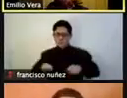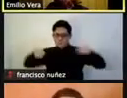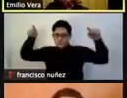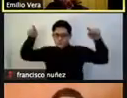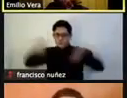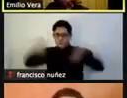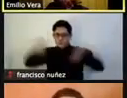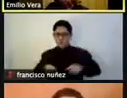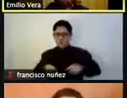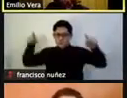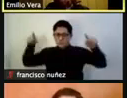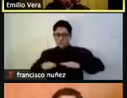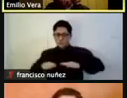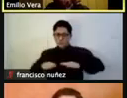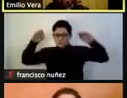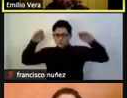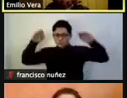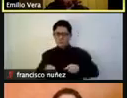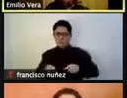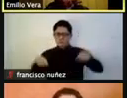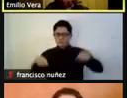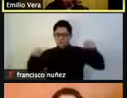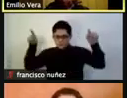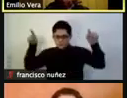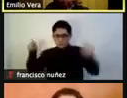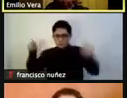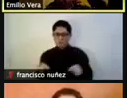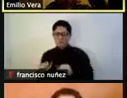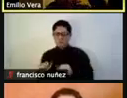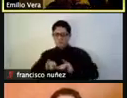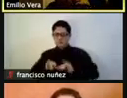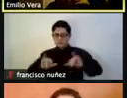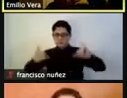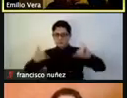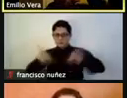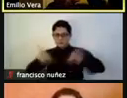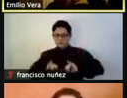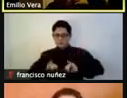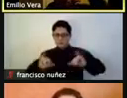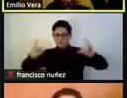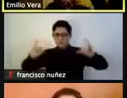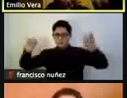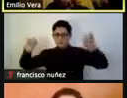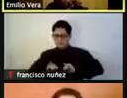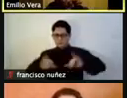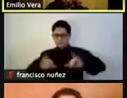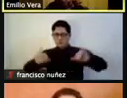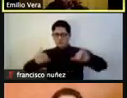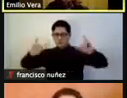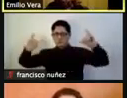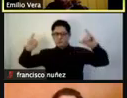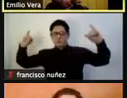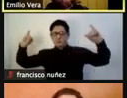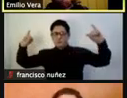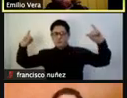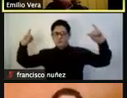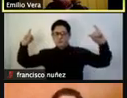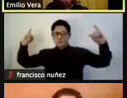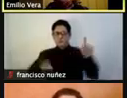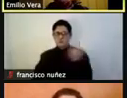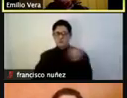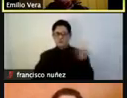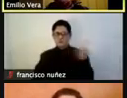interpretar después en términos de estructuras y todo tipo de detalles que hay del fondo